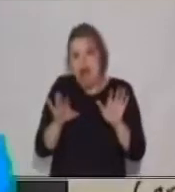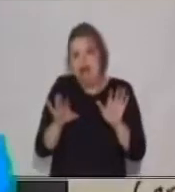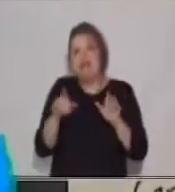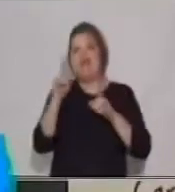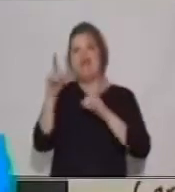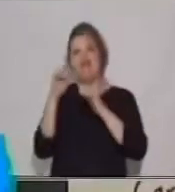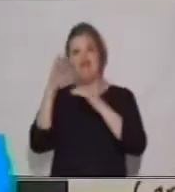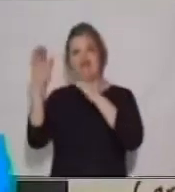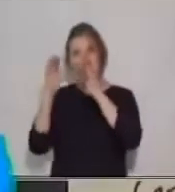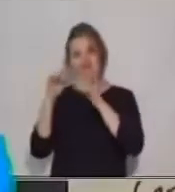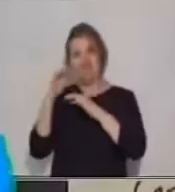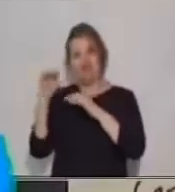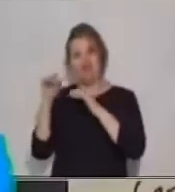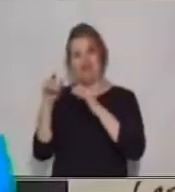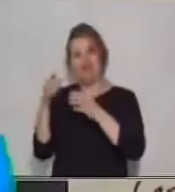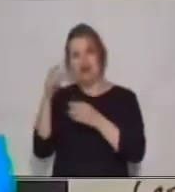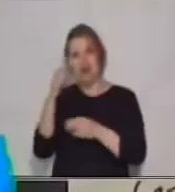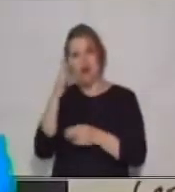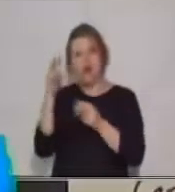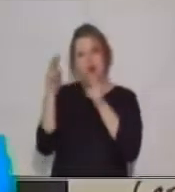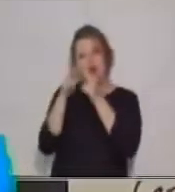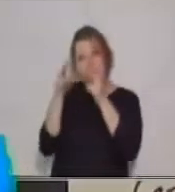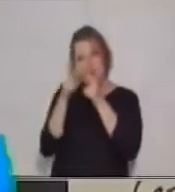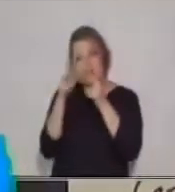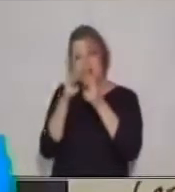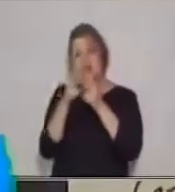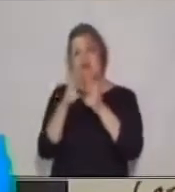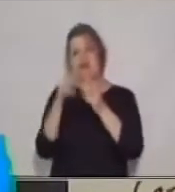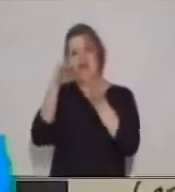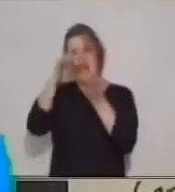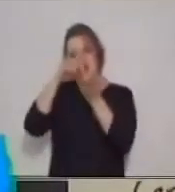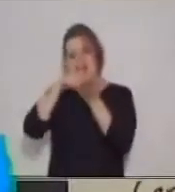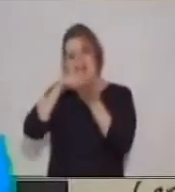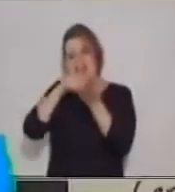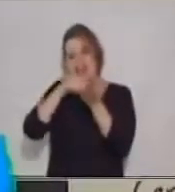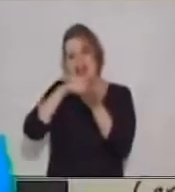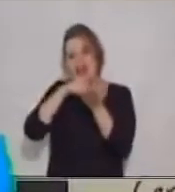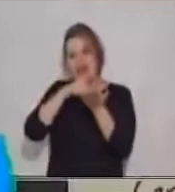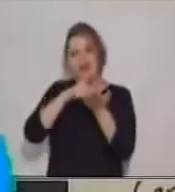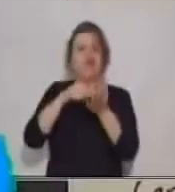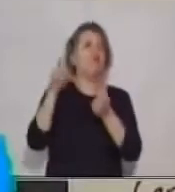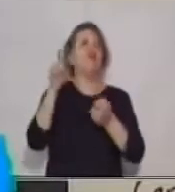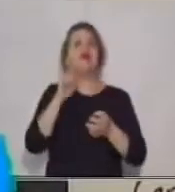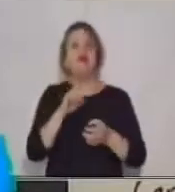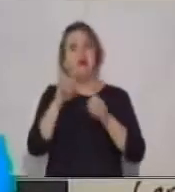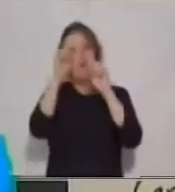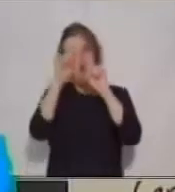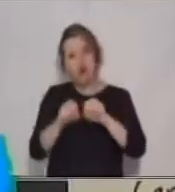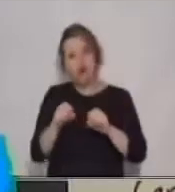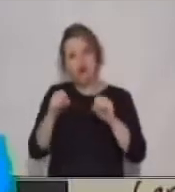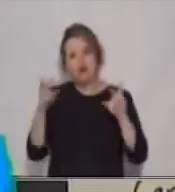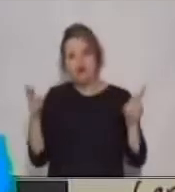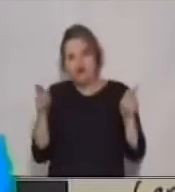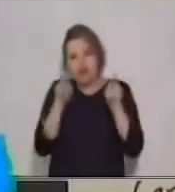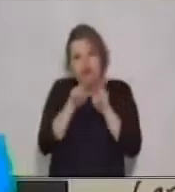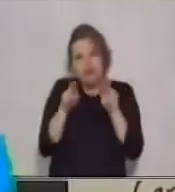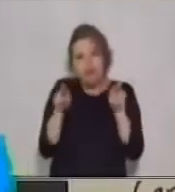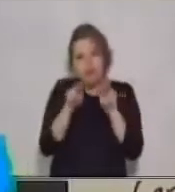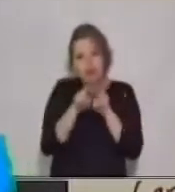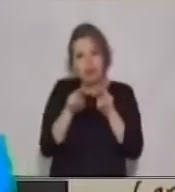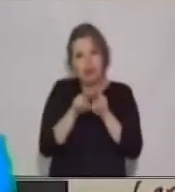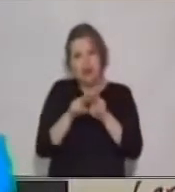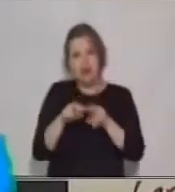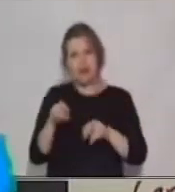la posición del centro, ya no tenemos que trabajar con toda la ecuación. La podemos reducir. Podemos tomar